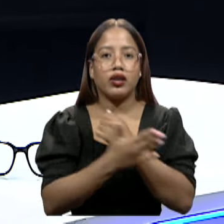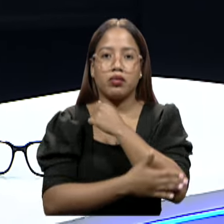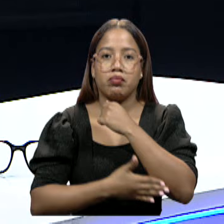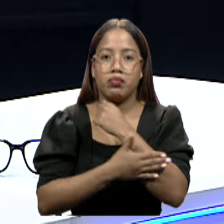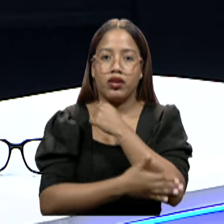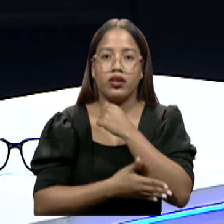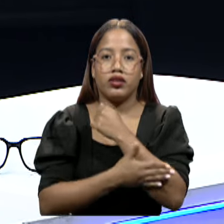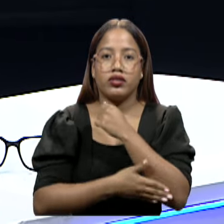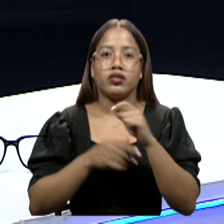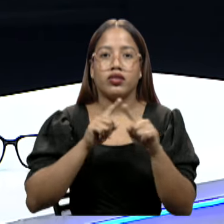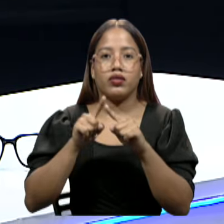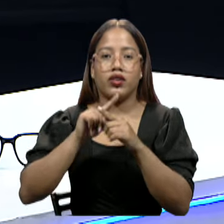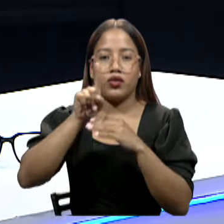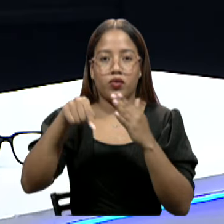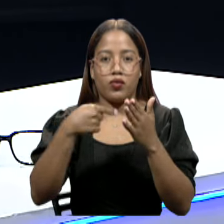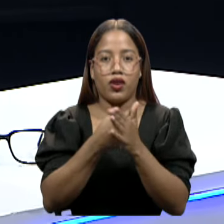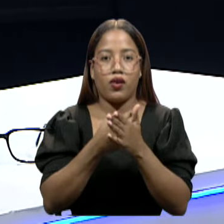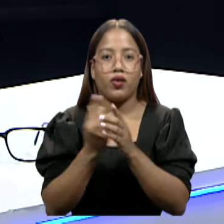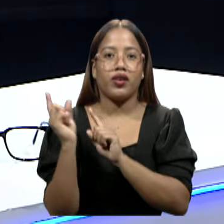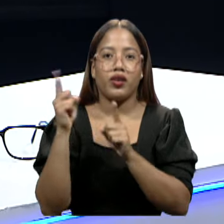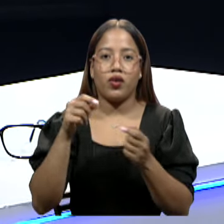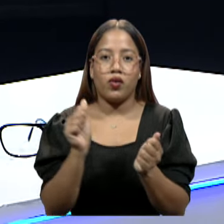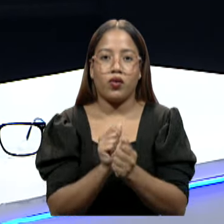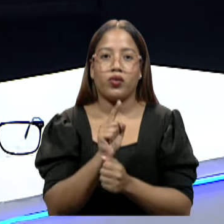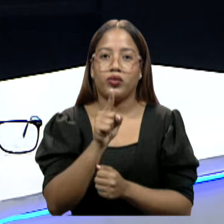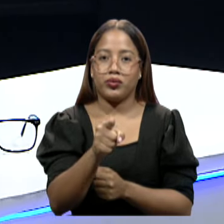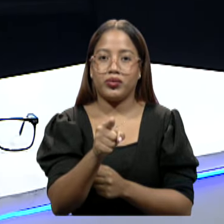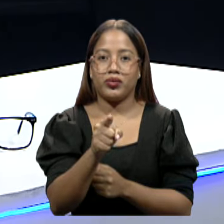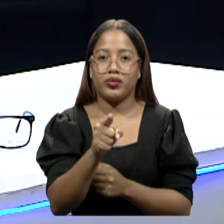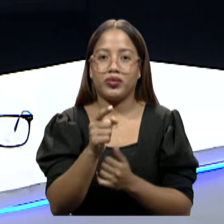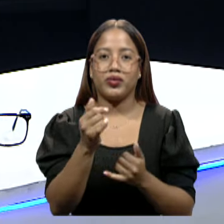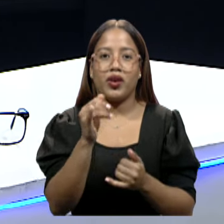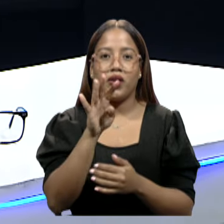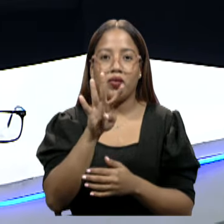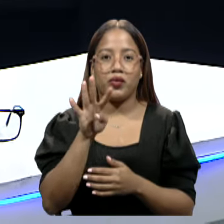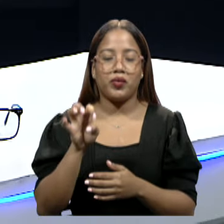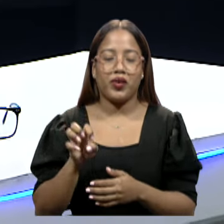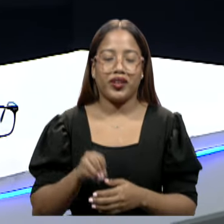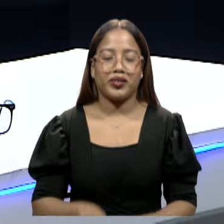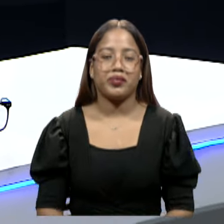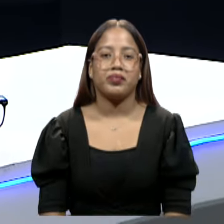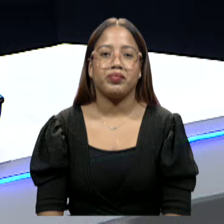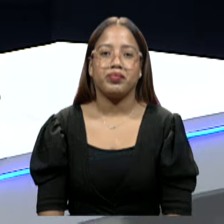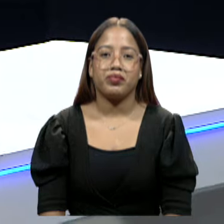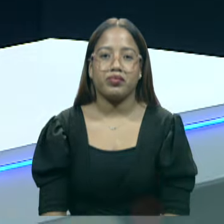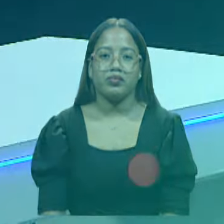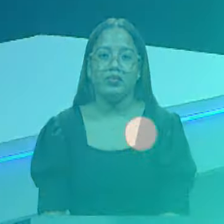informativa. En una hora regresamos junto a ustedes. No te olvides que el 4 conecta. Un gusto haberles acompañado.